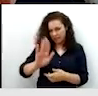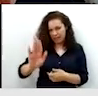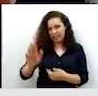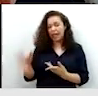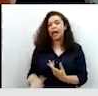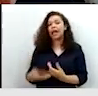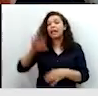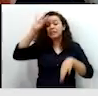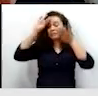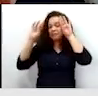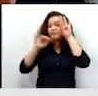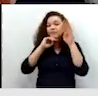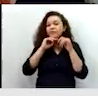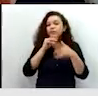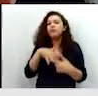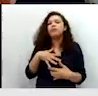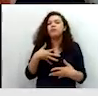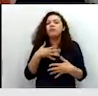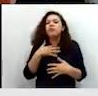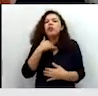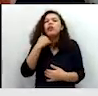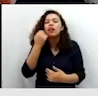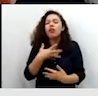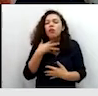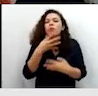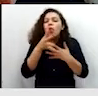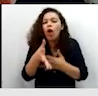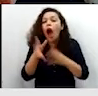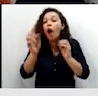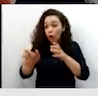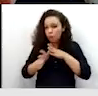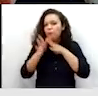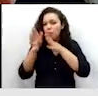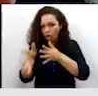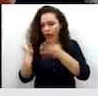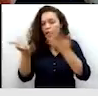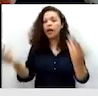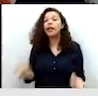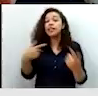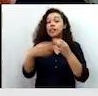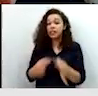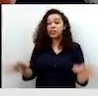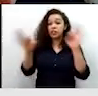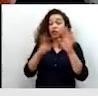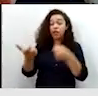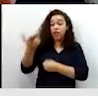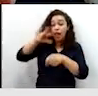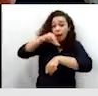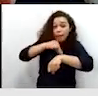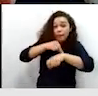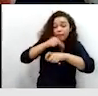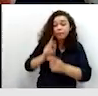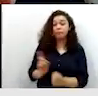temperatura, náusea y vómito. Aquí, ante esto, siempre es importante acudir a la unidad médica más cercana, sobre todo por